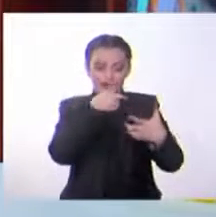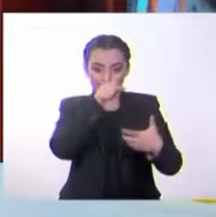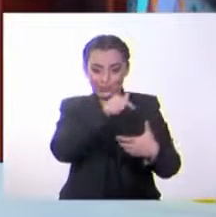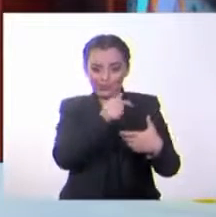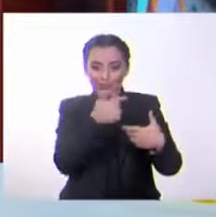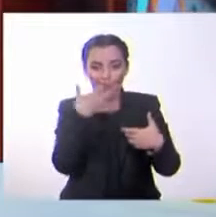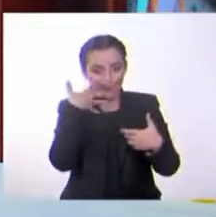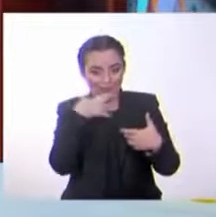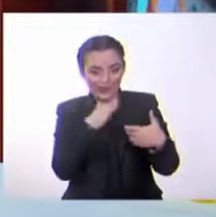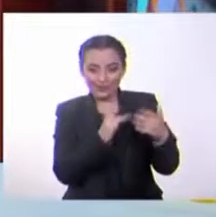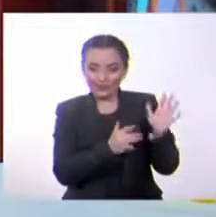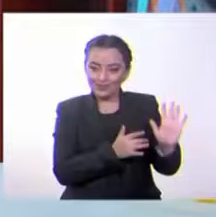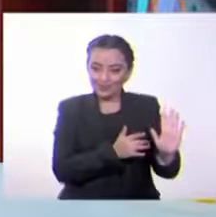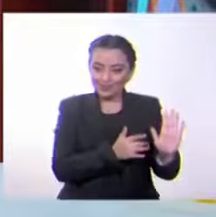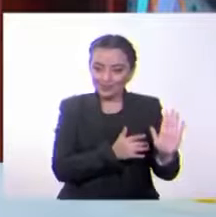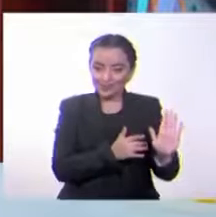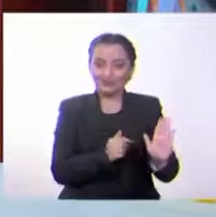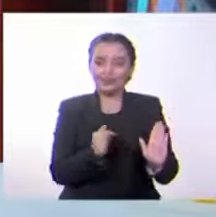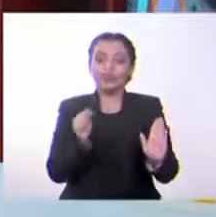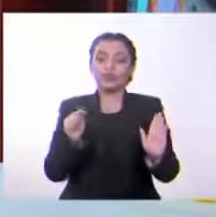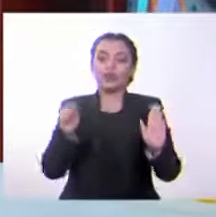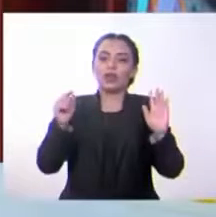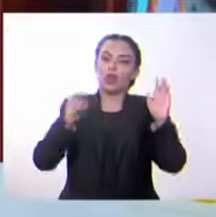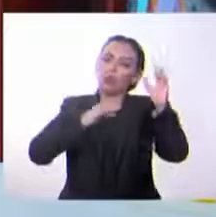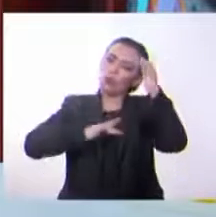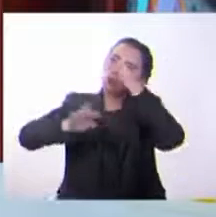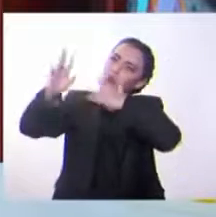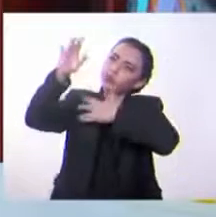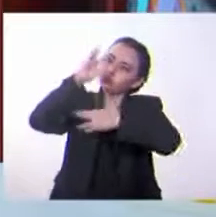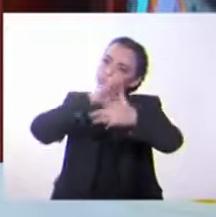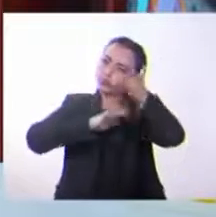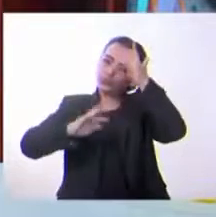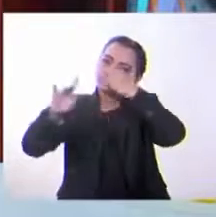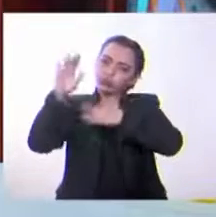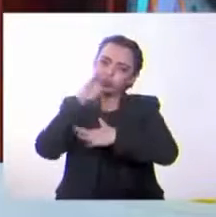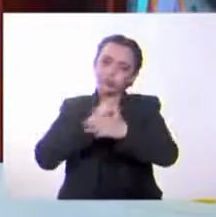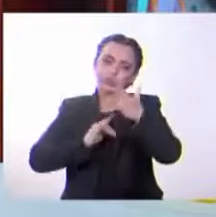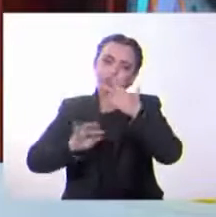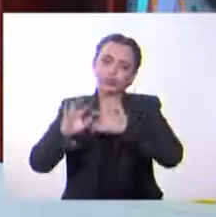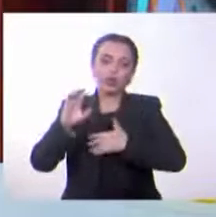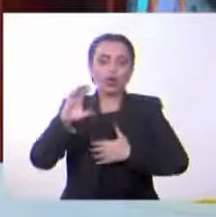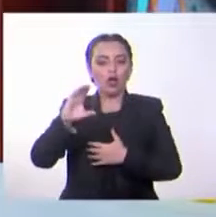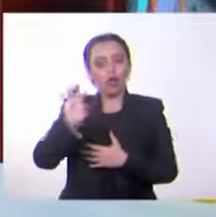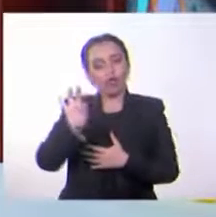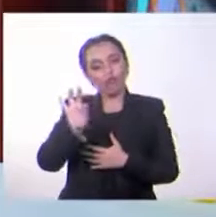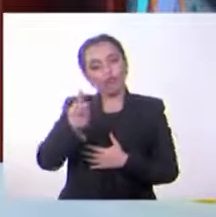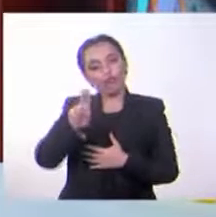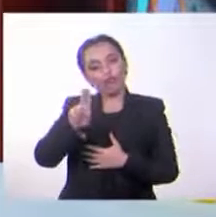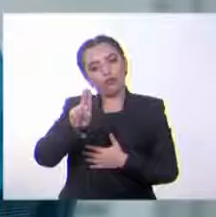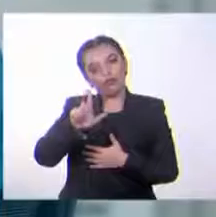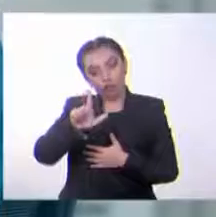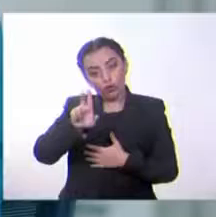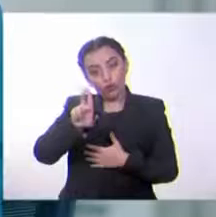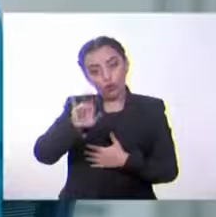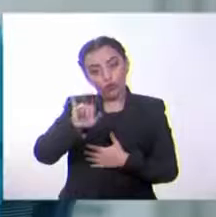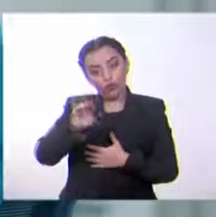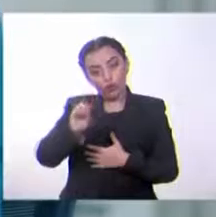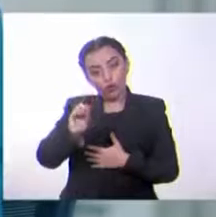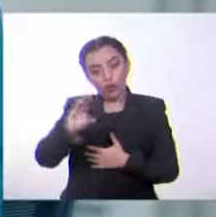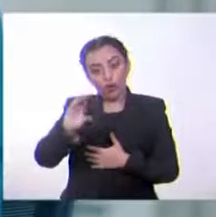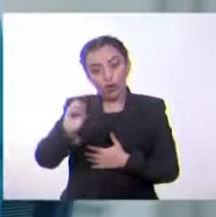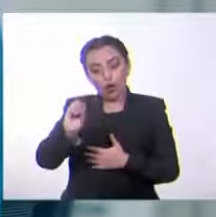se conoce como flujo convectivo, o simplemente lo puedes ver como convección. ¿En